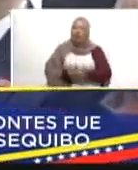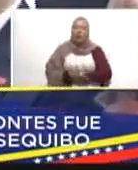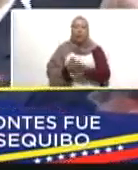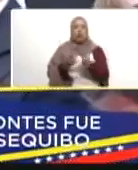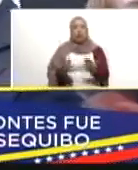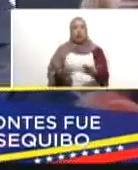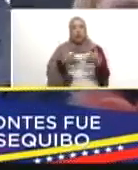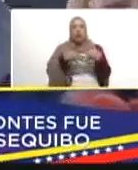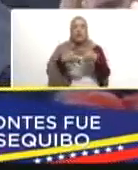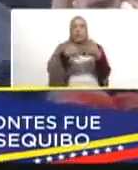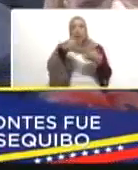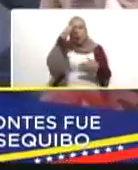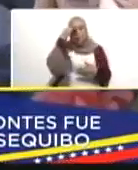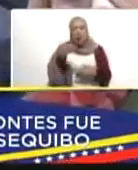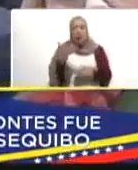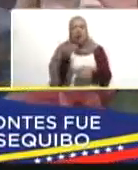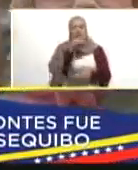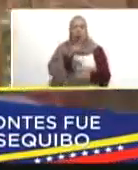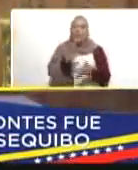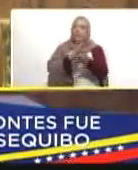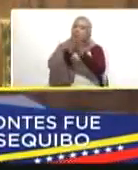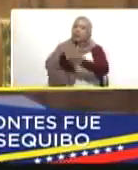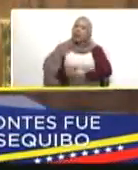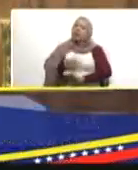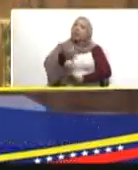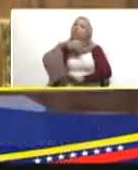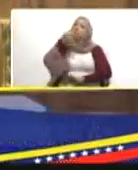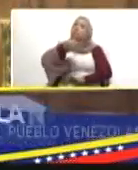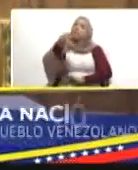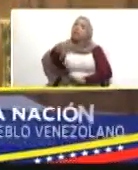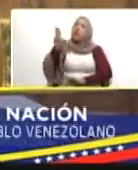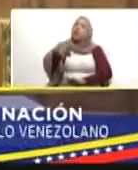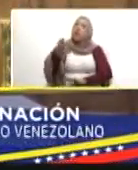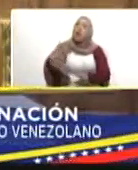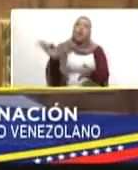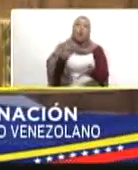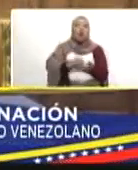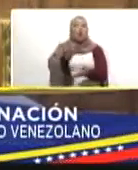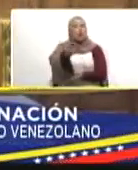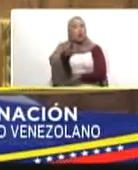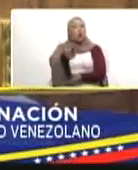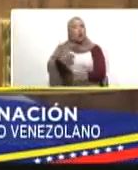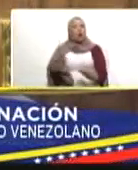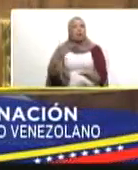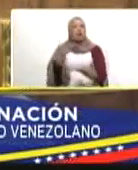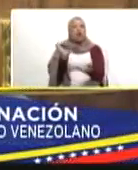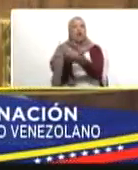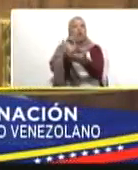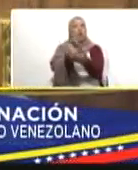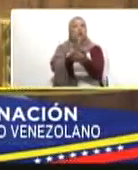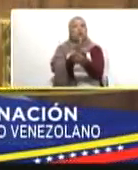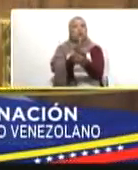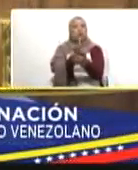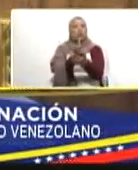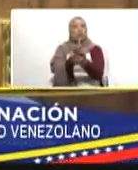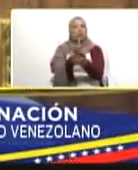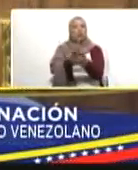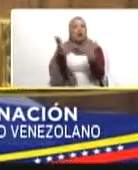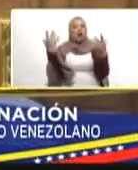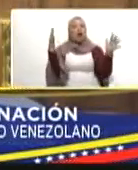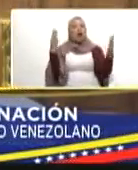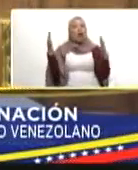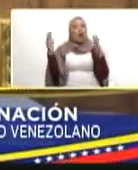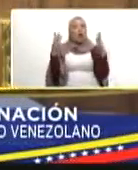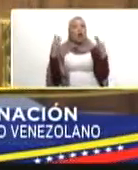presencia militar norteamericana para siempre y no volverá más nunca jamás se lo